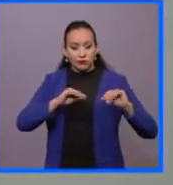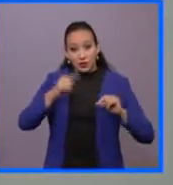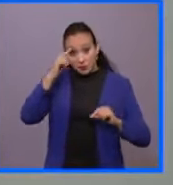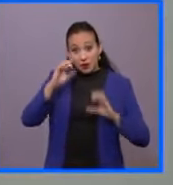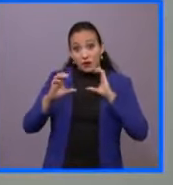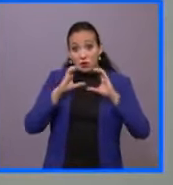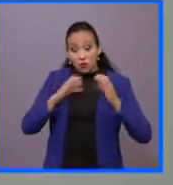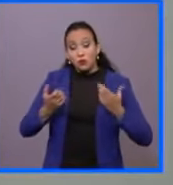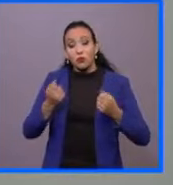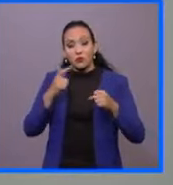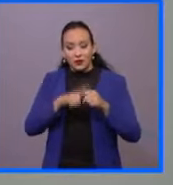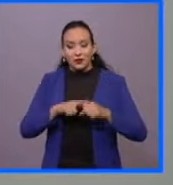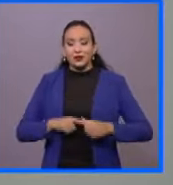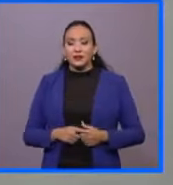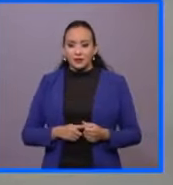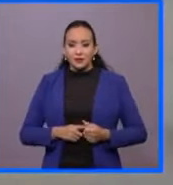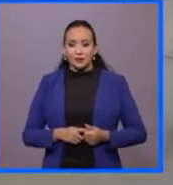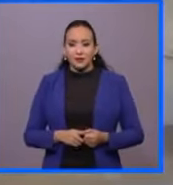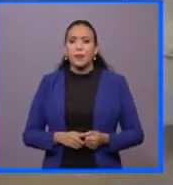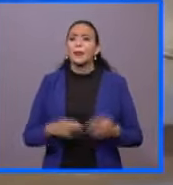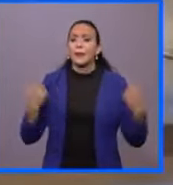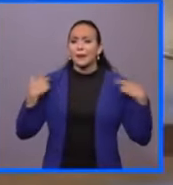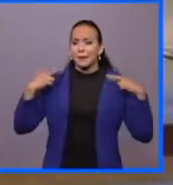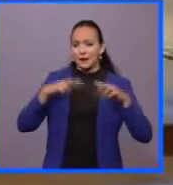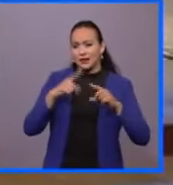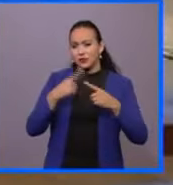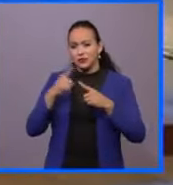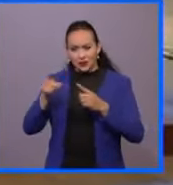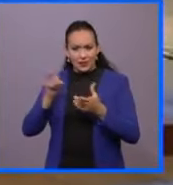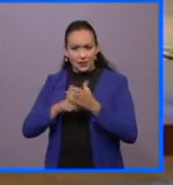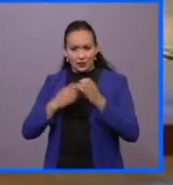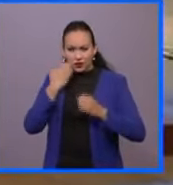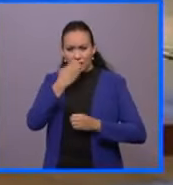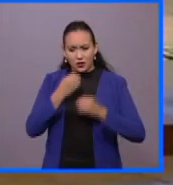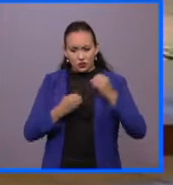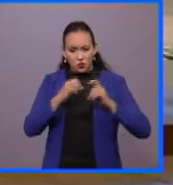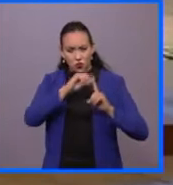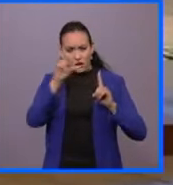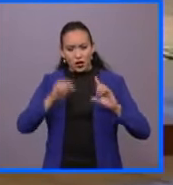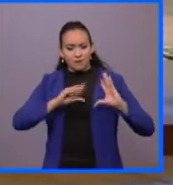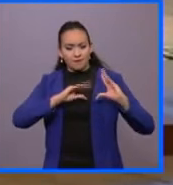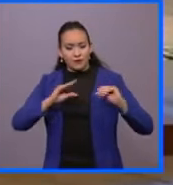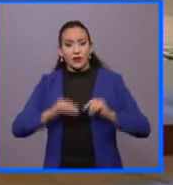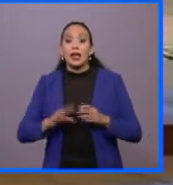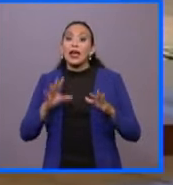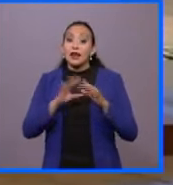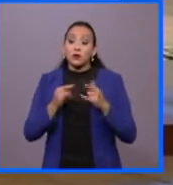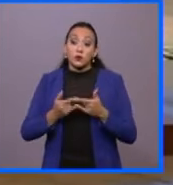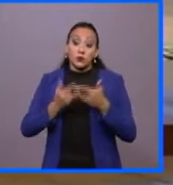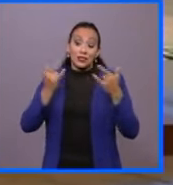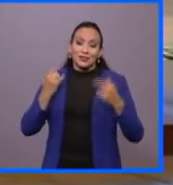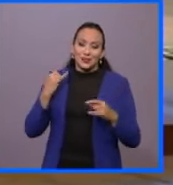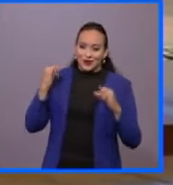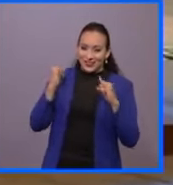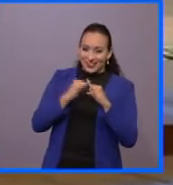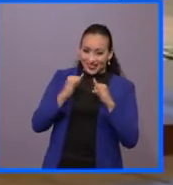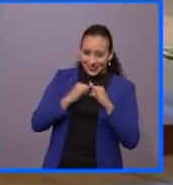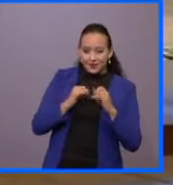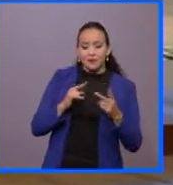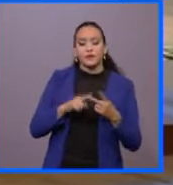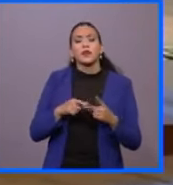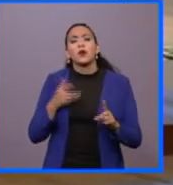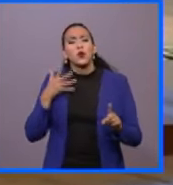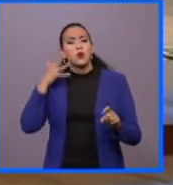y la comunicación social. Diversos docentes de la Escuela Judicial también hablarán sobre el legado de la institución, sus logros y